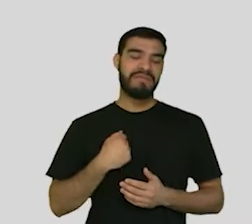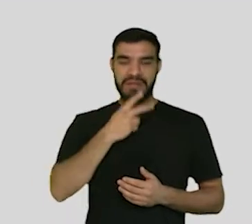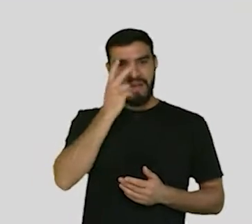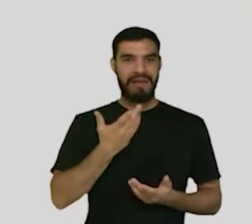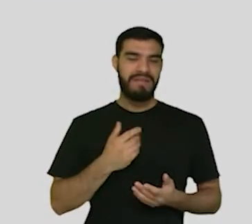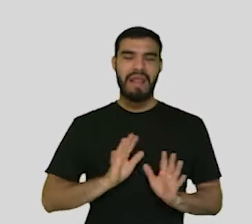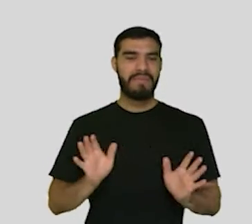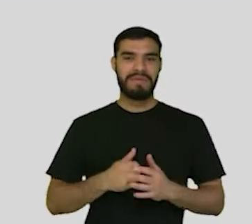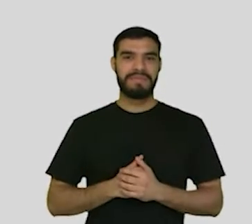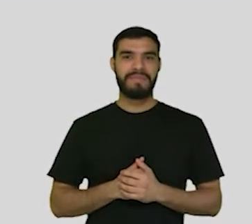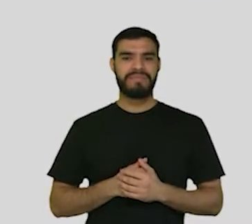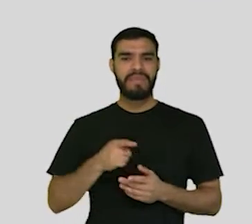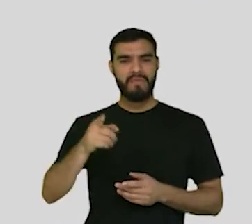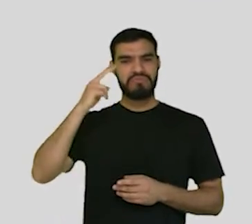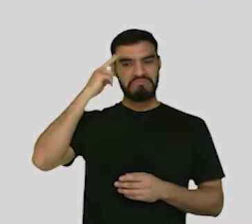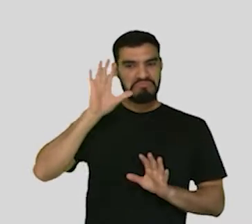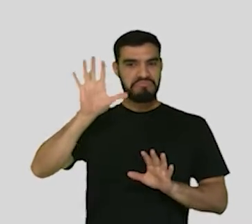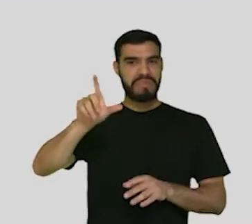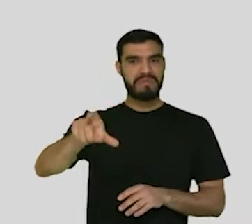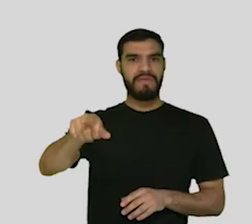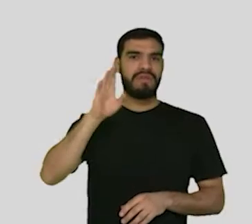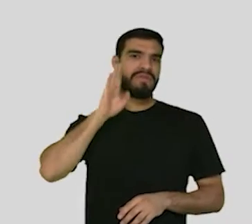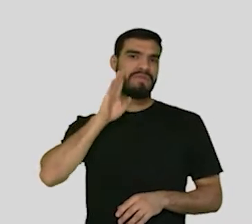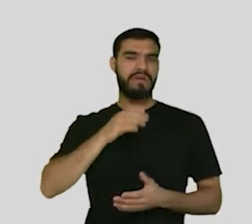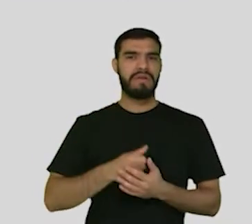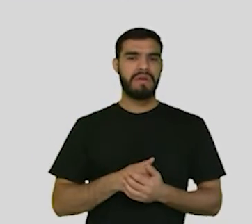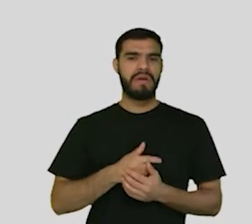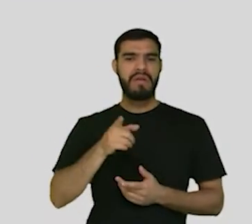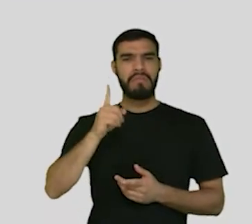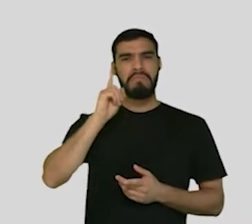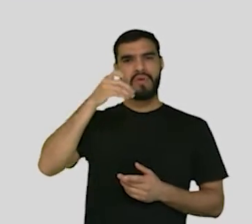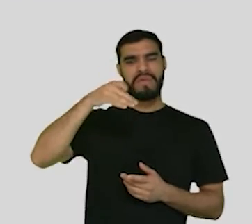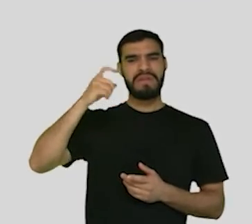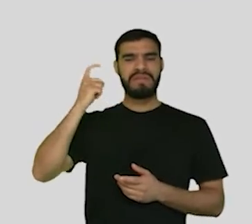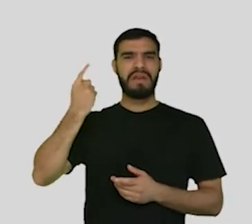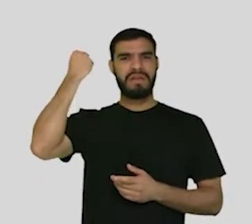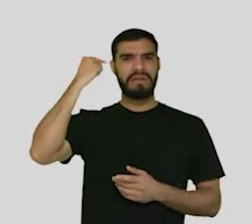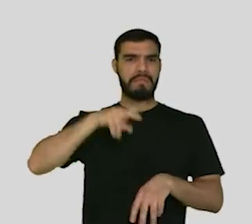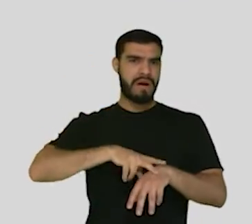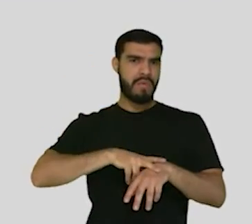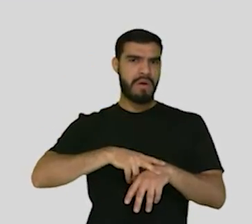paraguaya. Como respetable señora lesbiana, ¿cómo era la situación en el 97 en Paraguay?